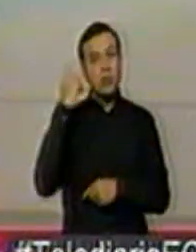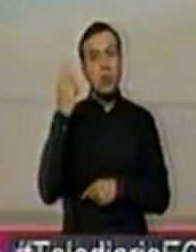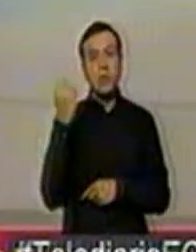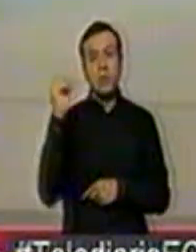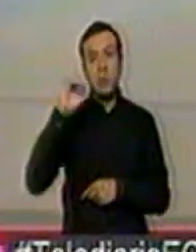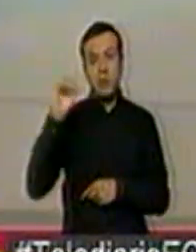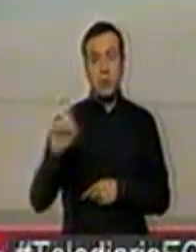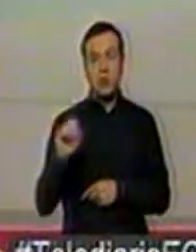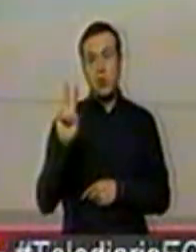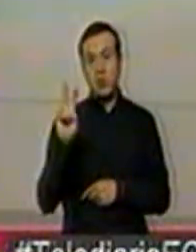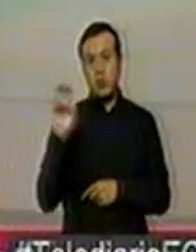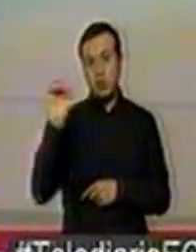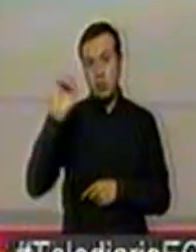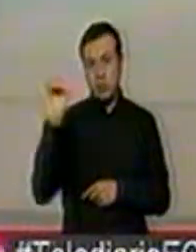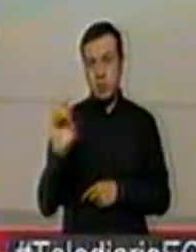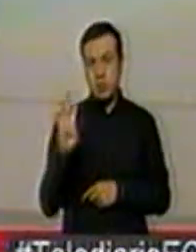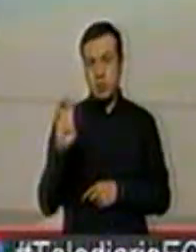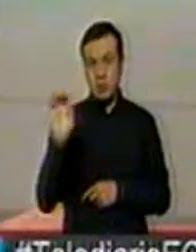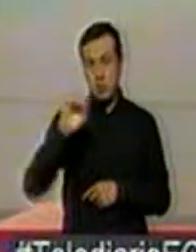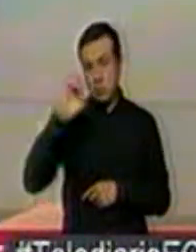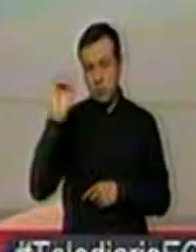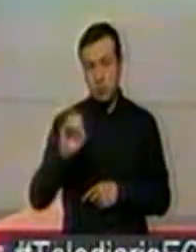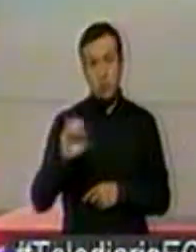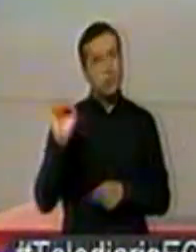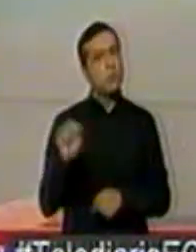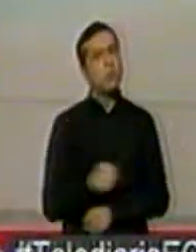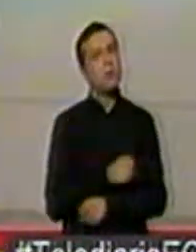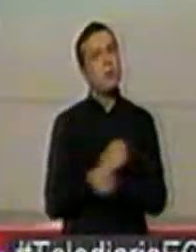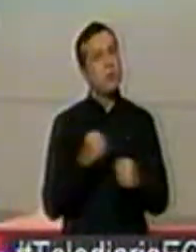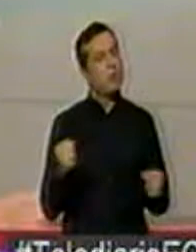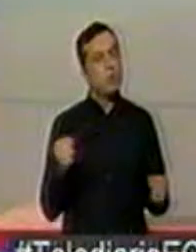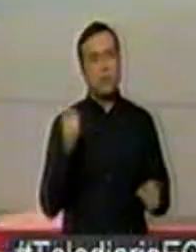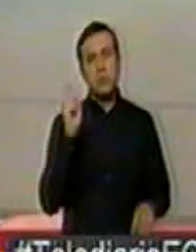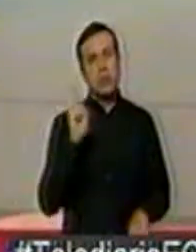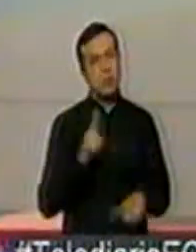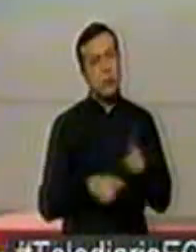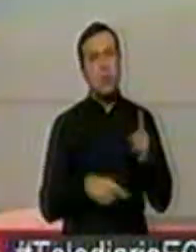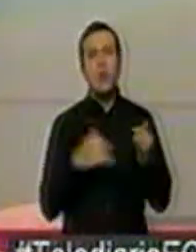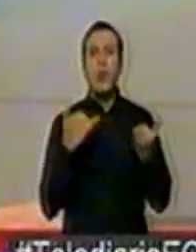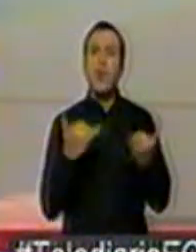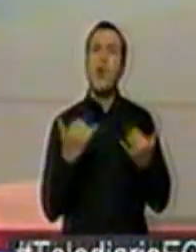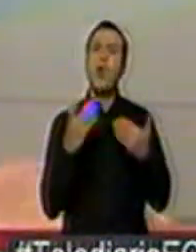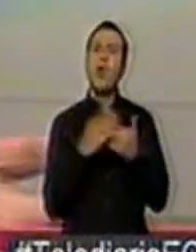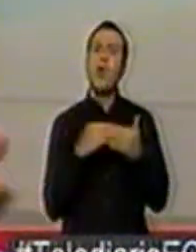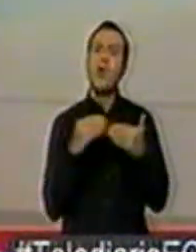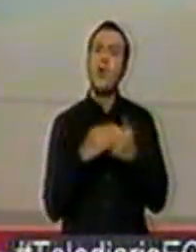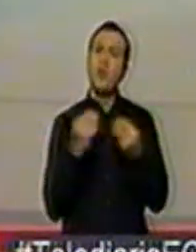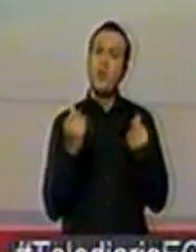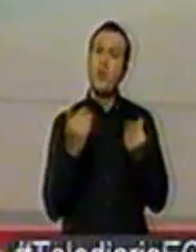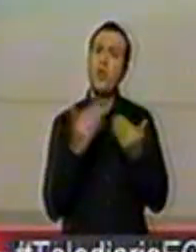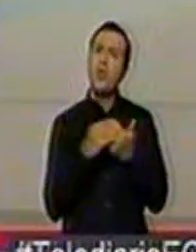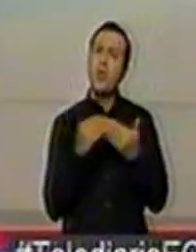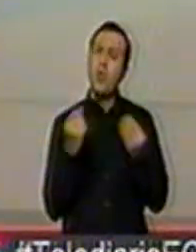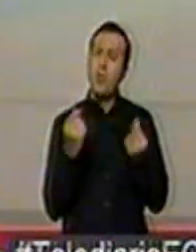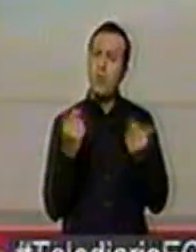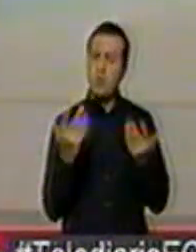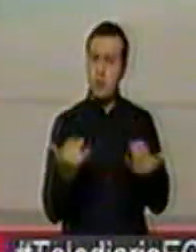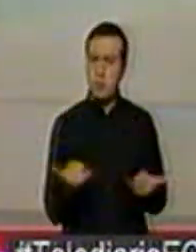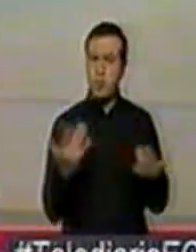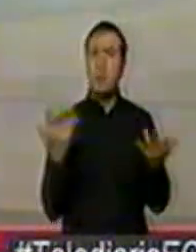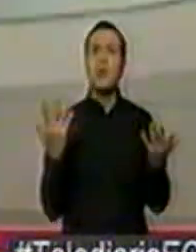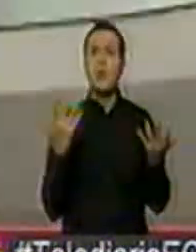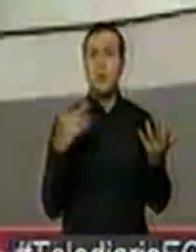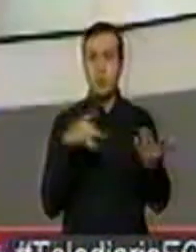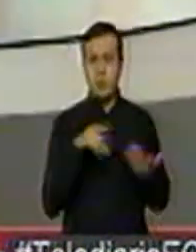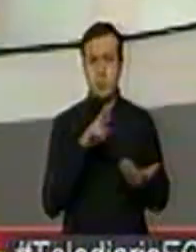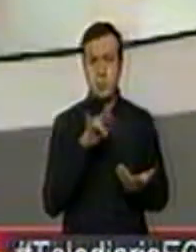interés del 12 o 14 por ciento imposible imposible estamos dolarizados la tasa la tasa prime